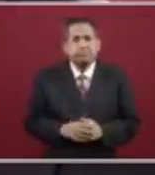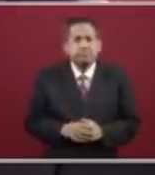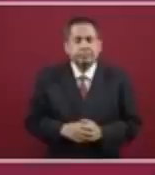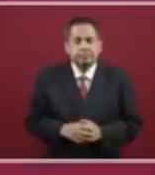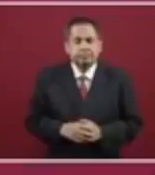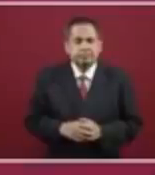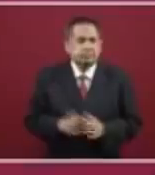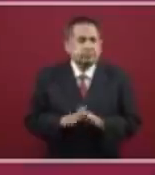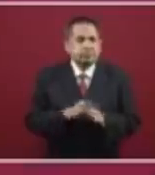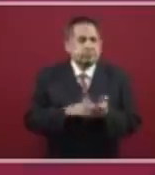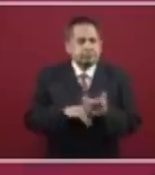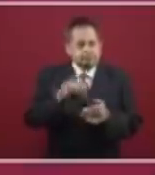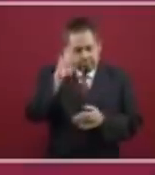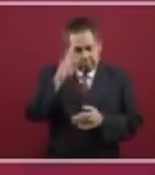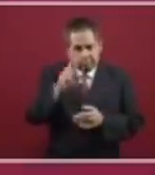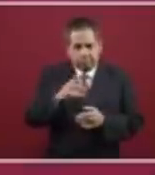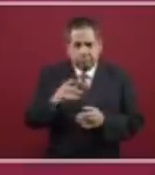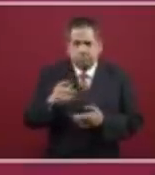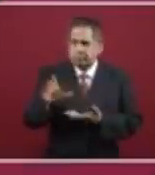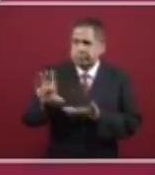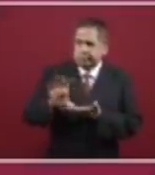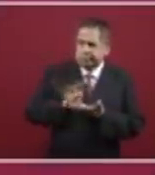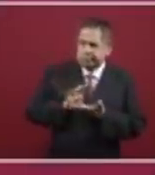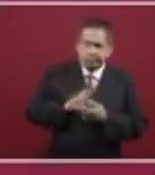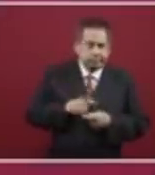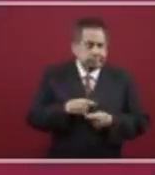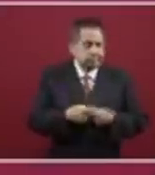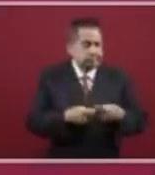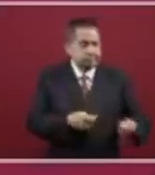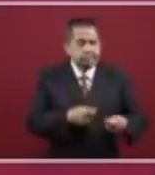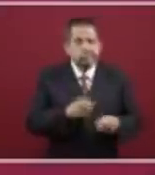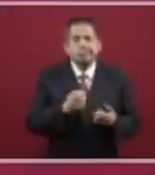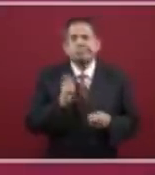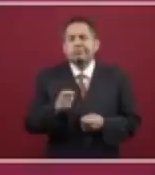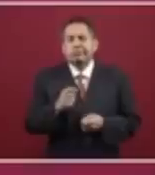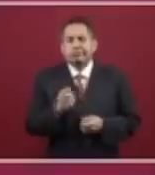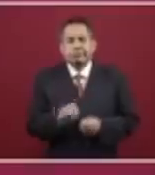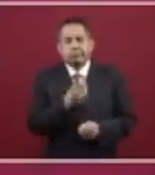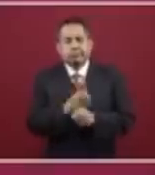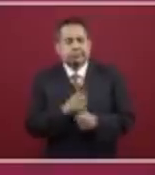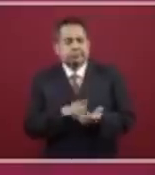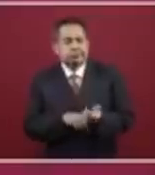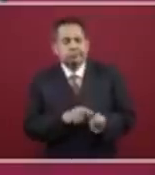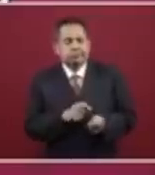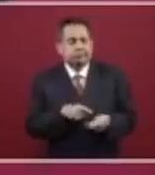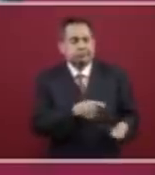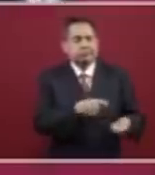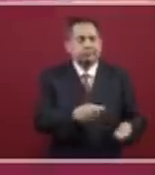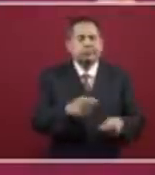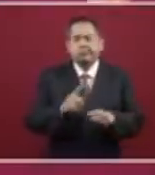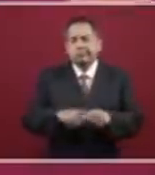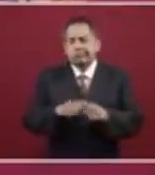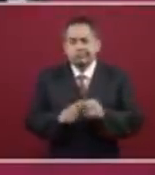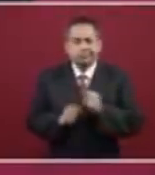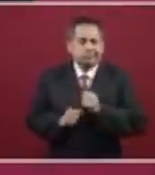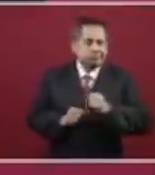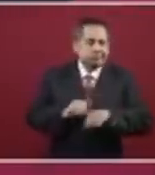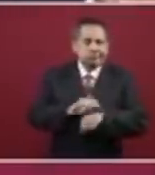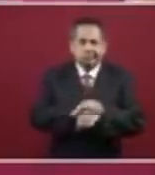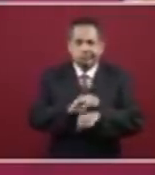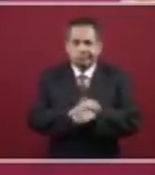Era forma de darle oportunidad a los